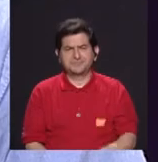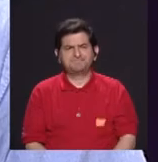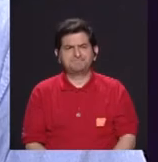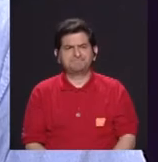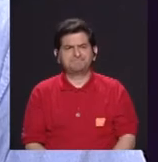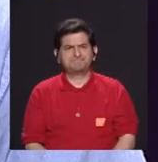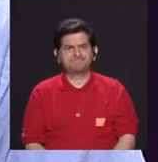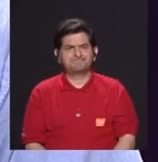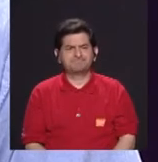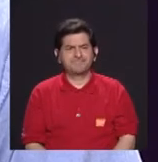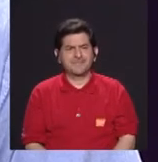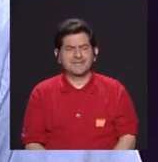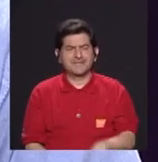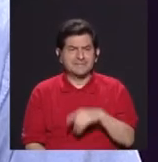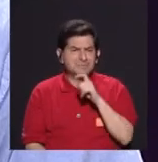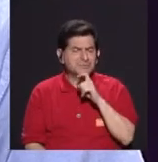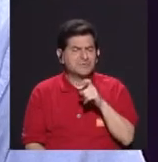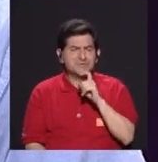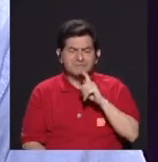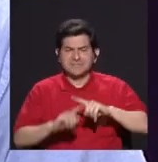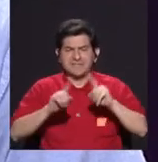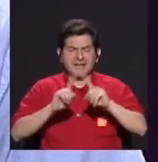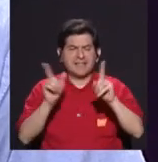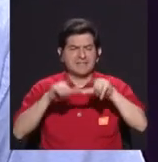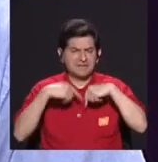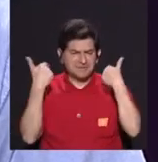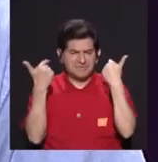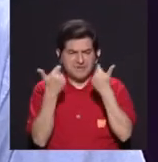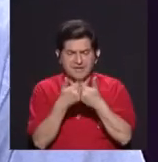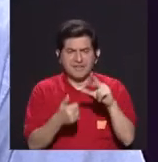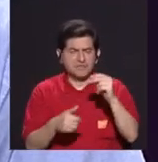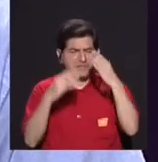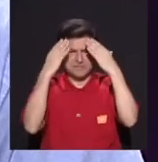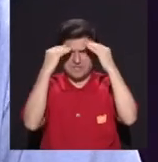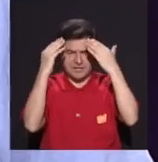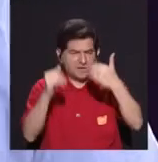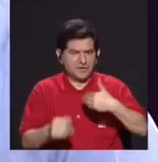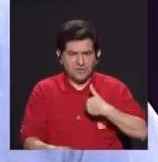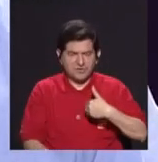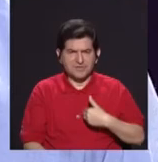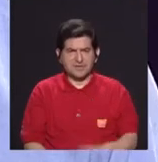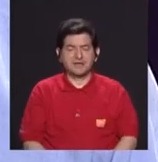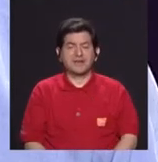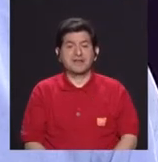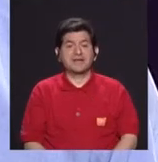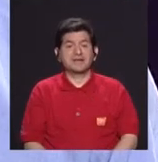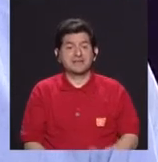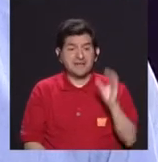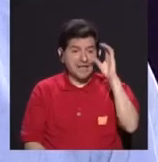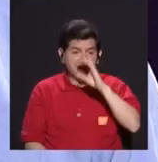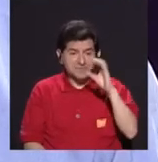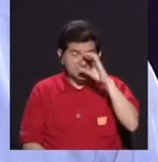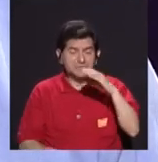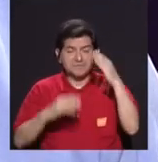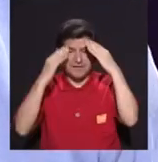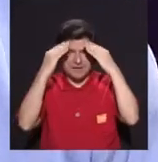ha costado a diferentes tipos de sectores que no están informados es irse por la información